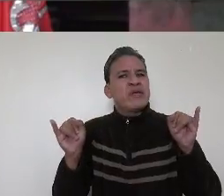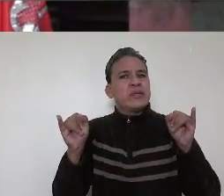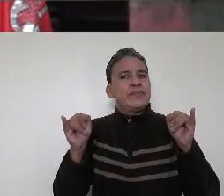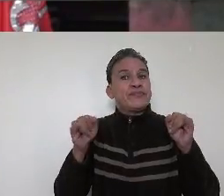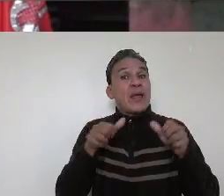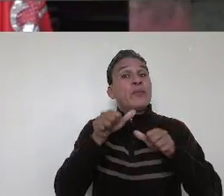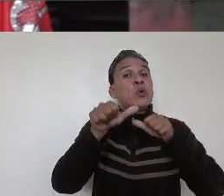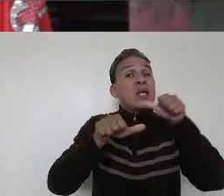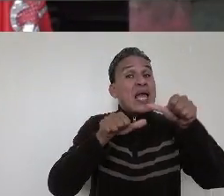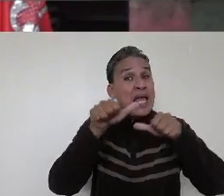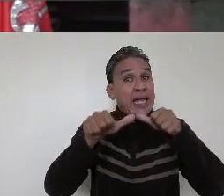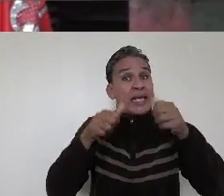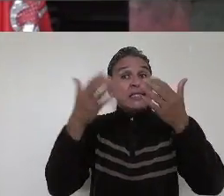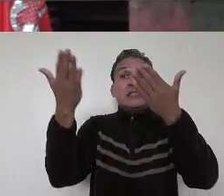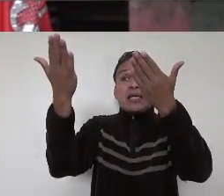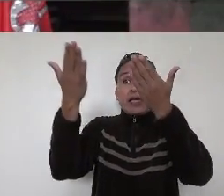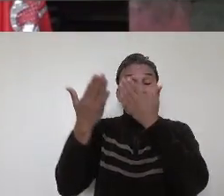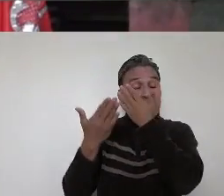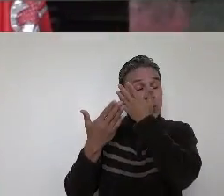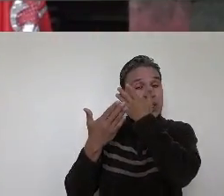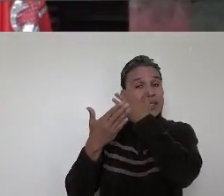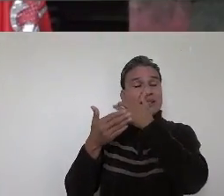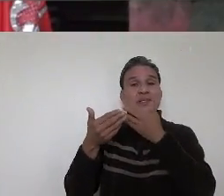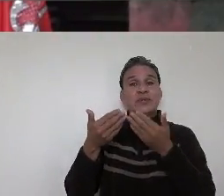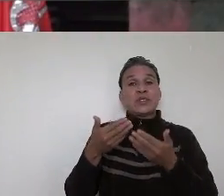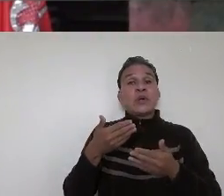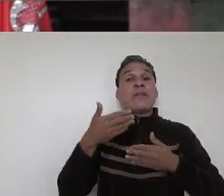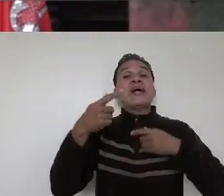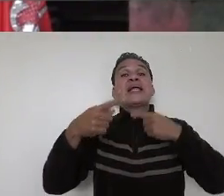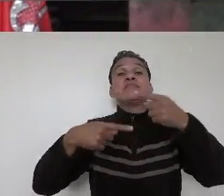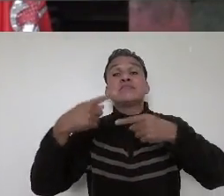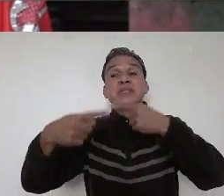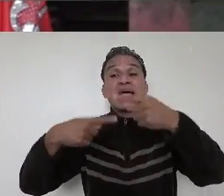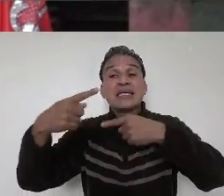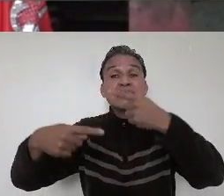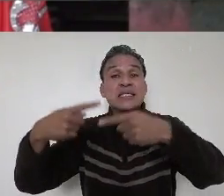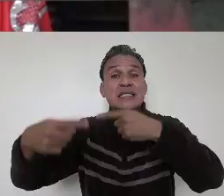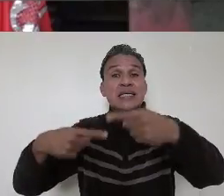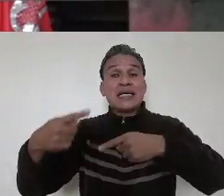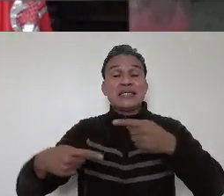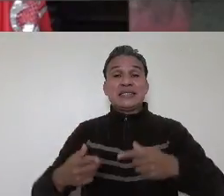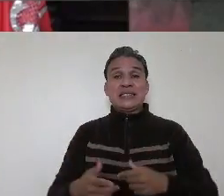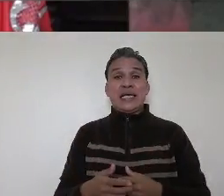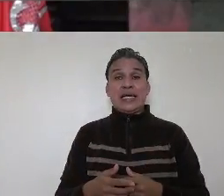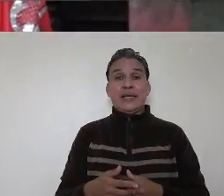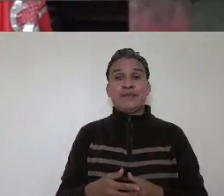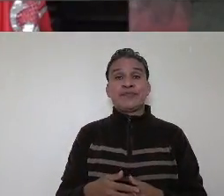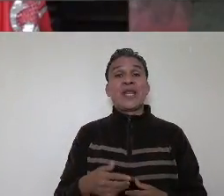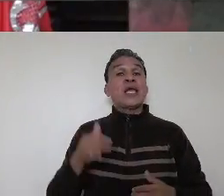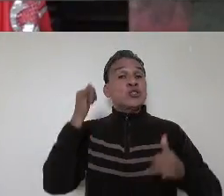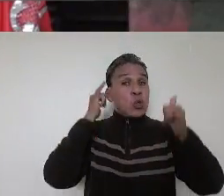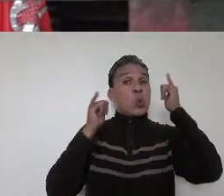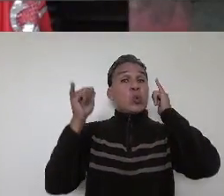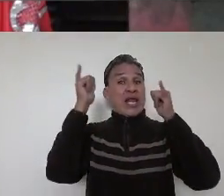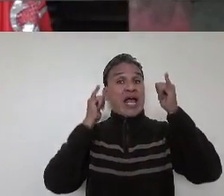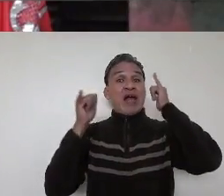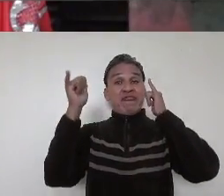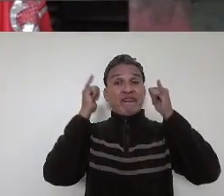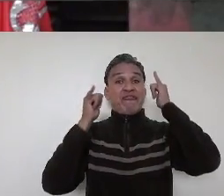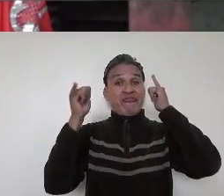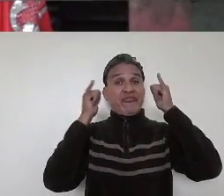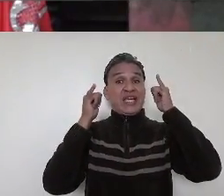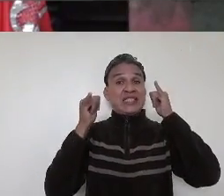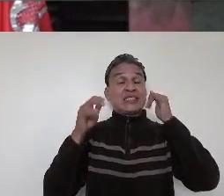hemos recibido para entregarla a las próximas generaciones. Y si eso no es motivo de fiesta, es decir,